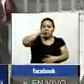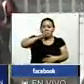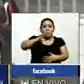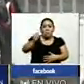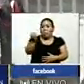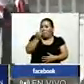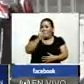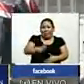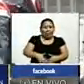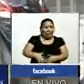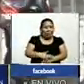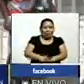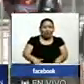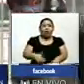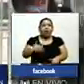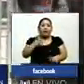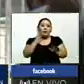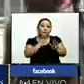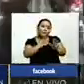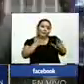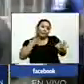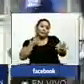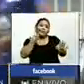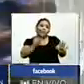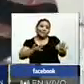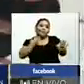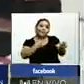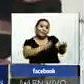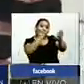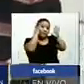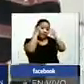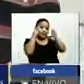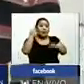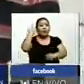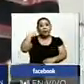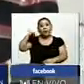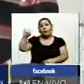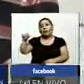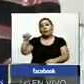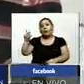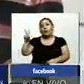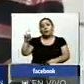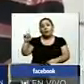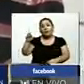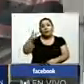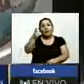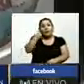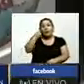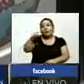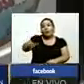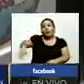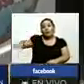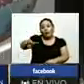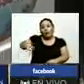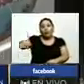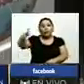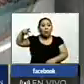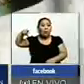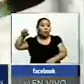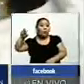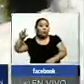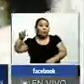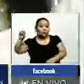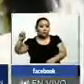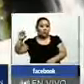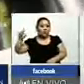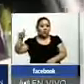ingerir alimentos, se encontraban a la espera de ser atendidos. Javier Antonio Martínez, residente del municipio de Puerto El Triunfo, quien